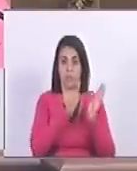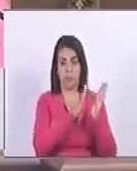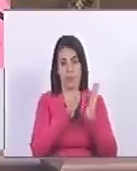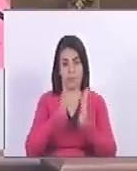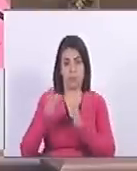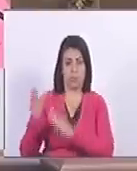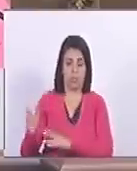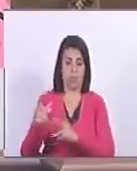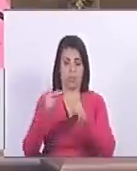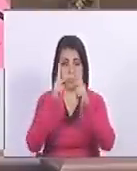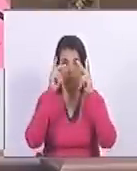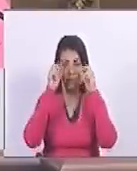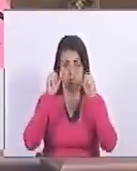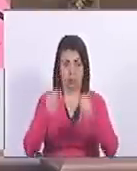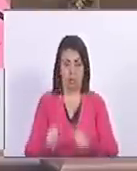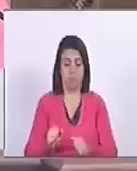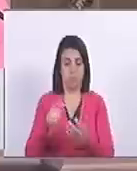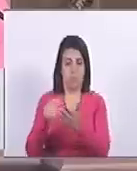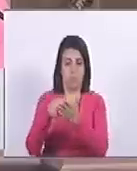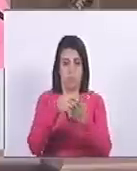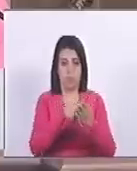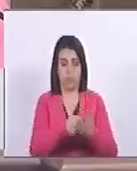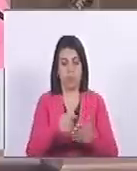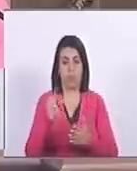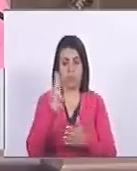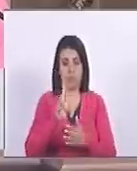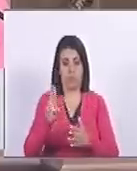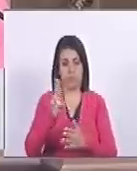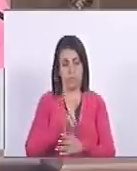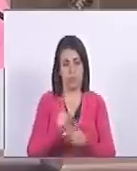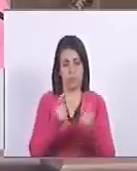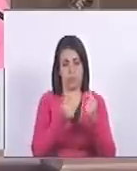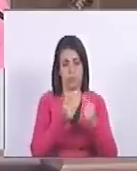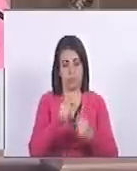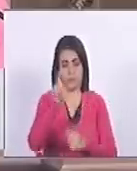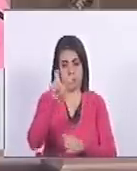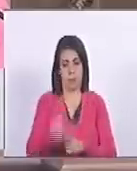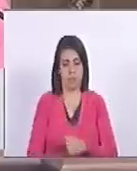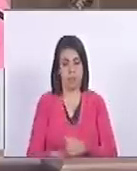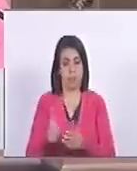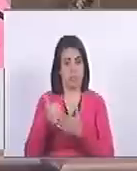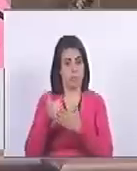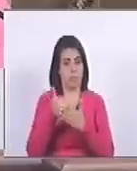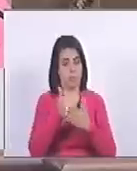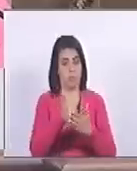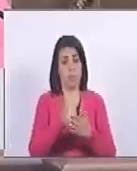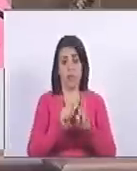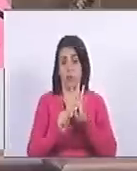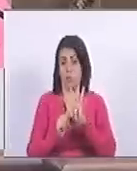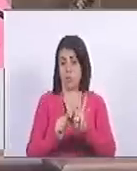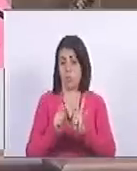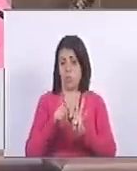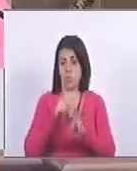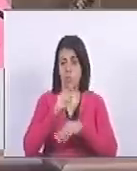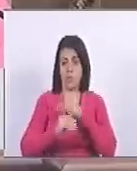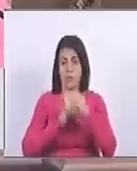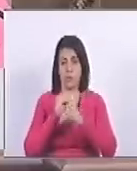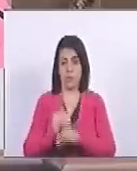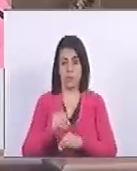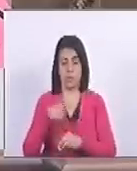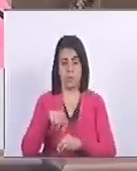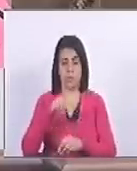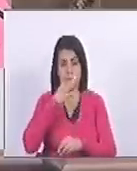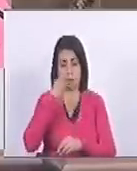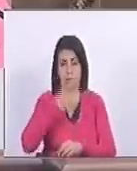de las cargas públicas según la capacidad económica de la persona contribuyente. 4. Generar